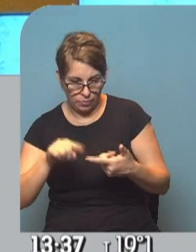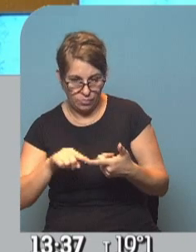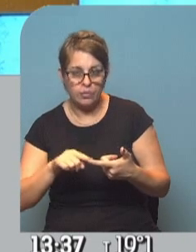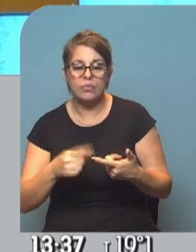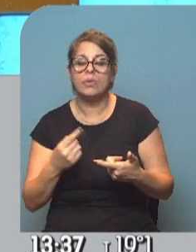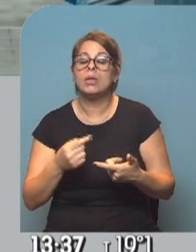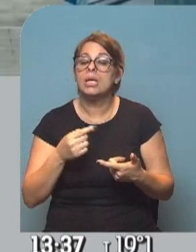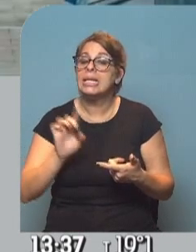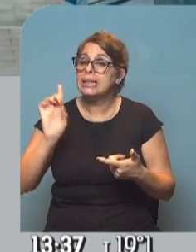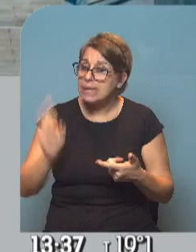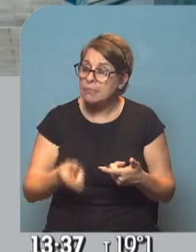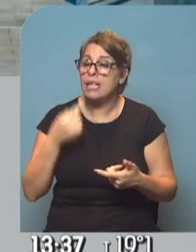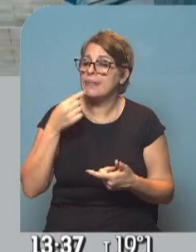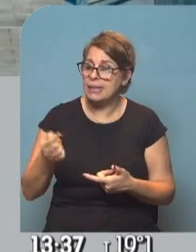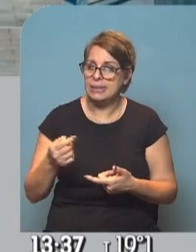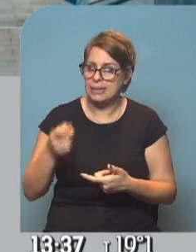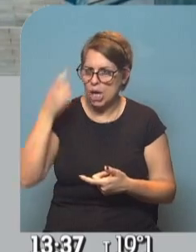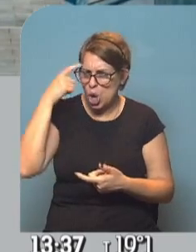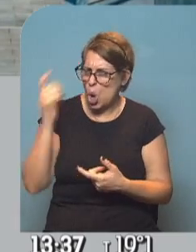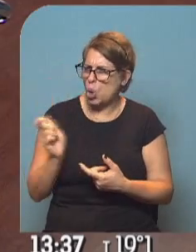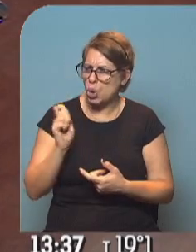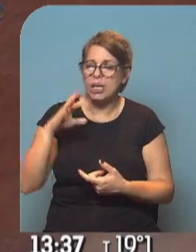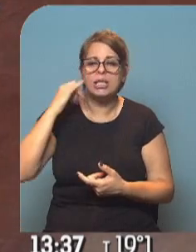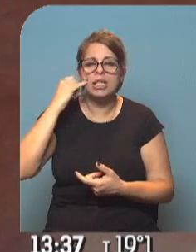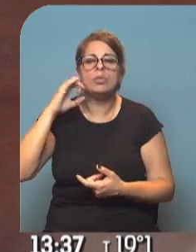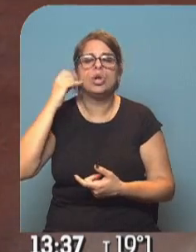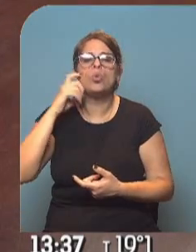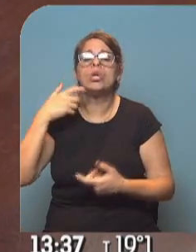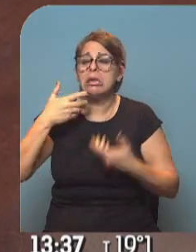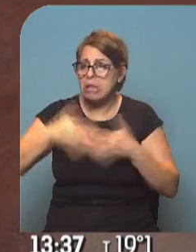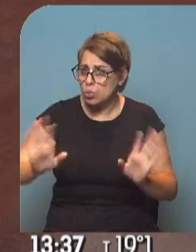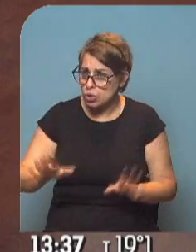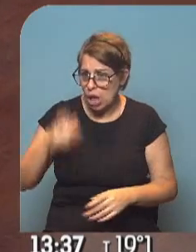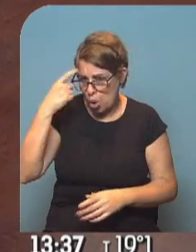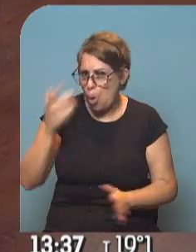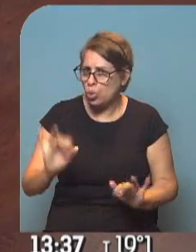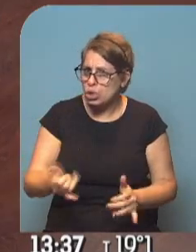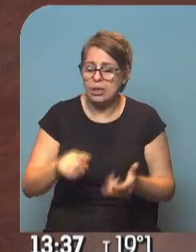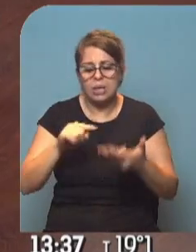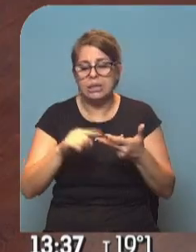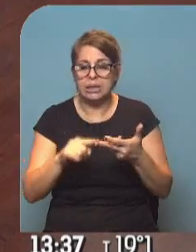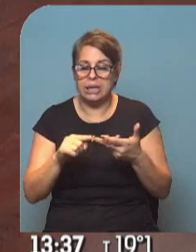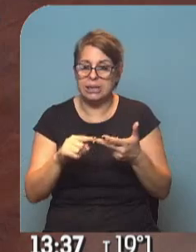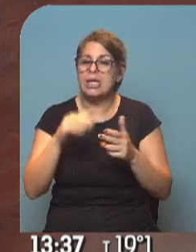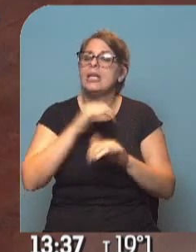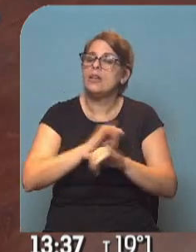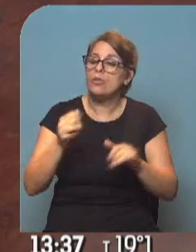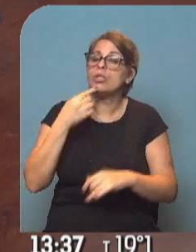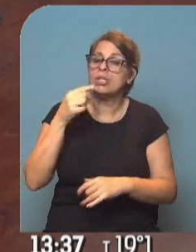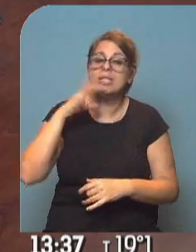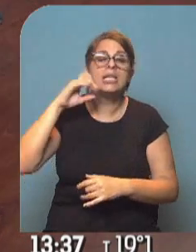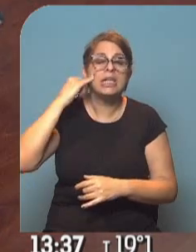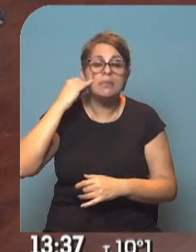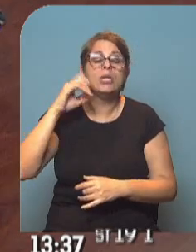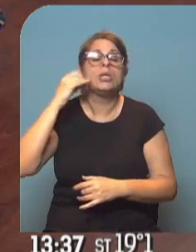Dos, del otro lado te dicen, loco sería Kim Jong-un si renunciara. Claro. Y tres, el dato es que Kim Jong-un ha tomado